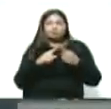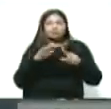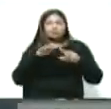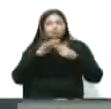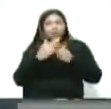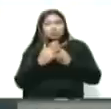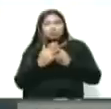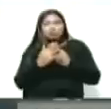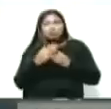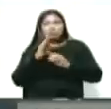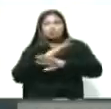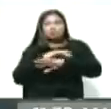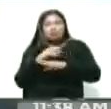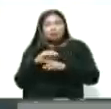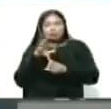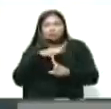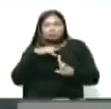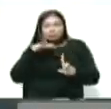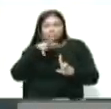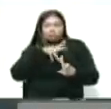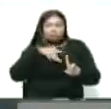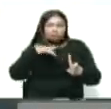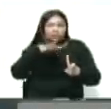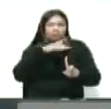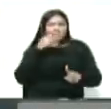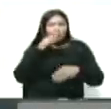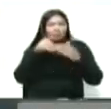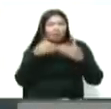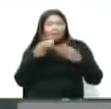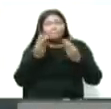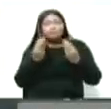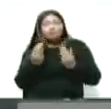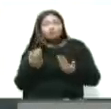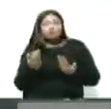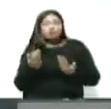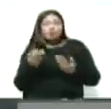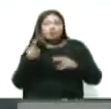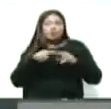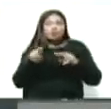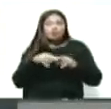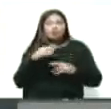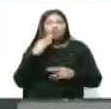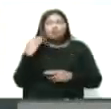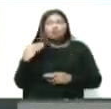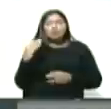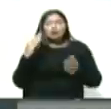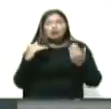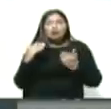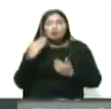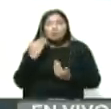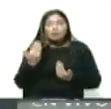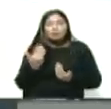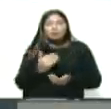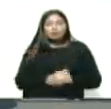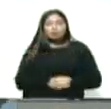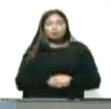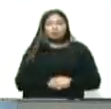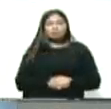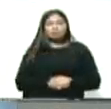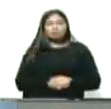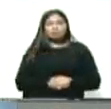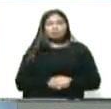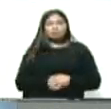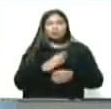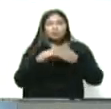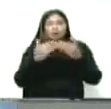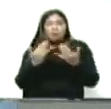circunstancias de carácter psíquico que han llevado a muchos niños, jóvenes y adolescentes, a incluso algunos